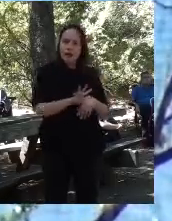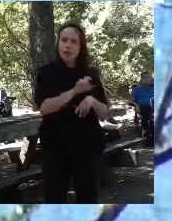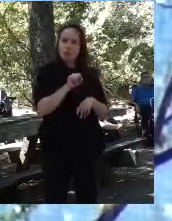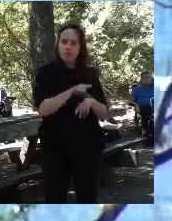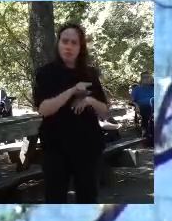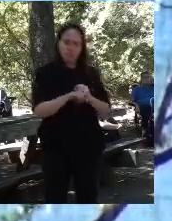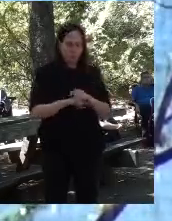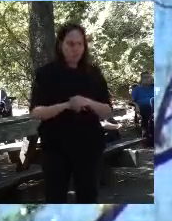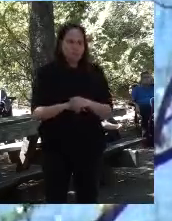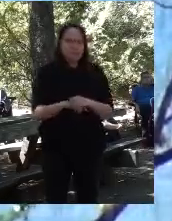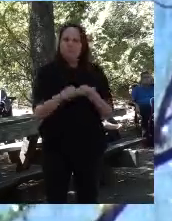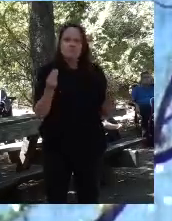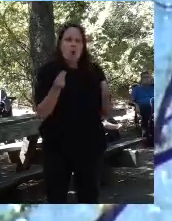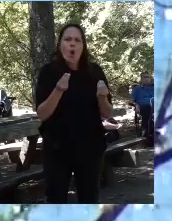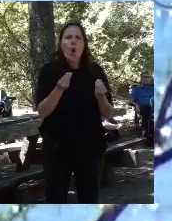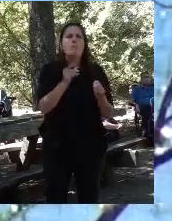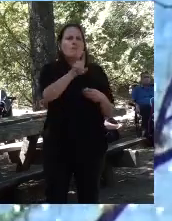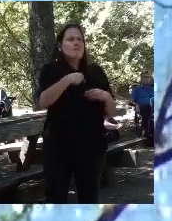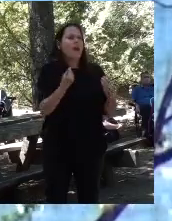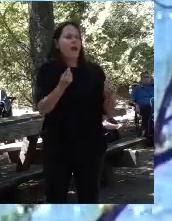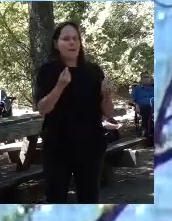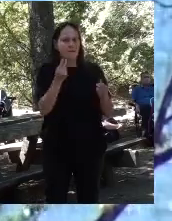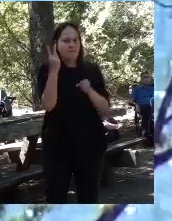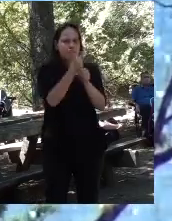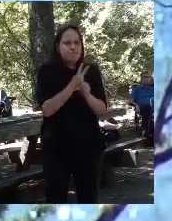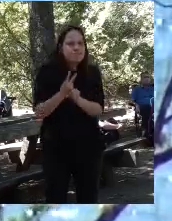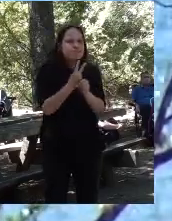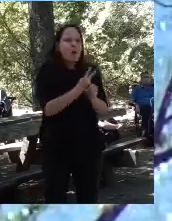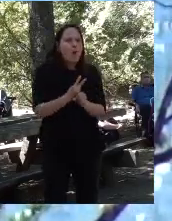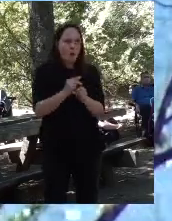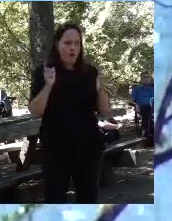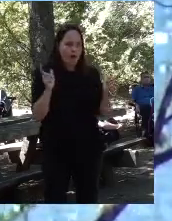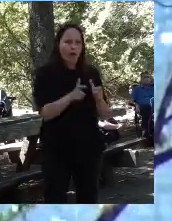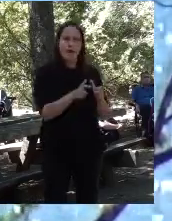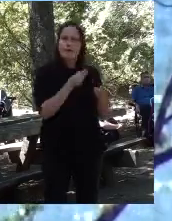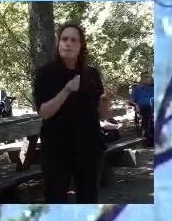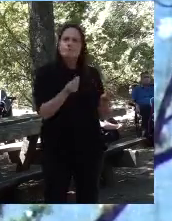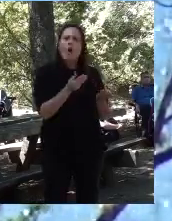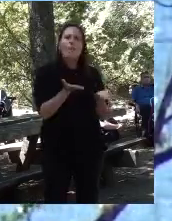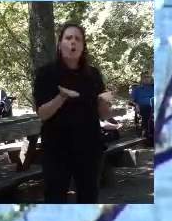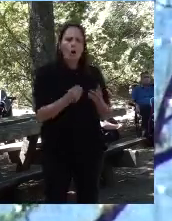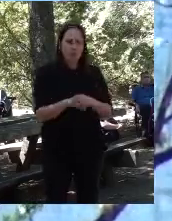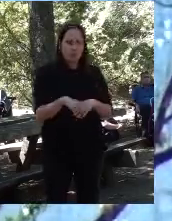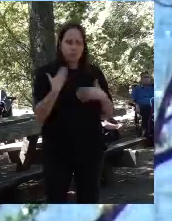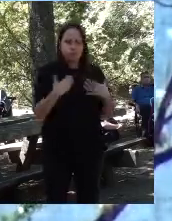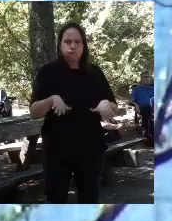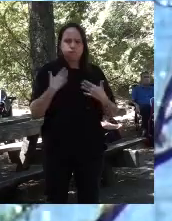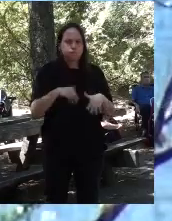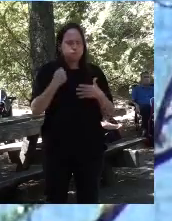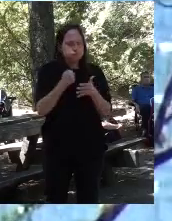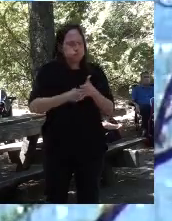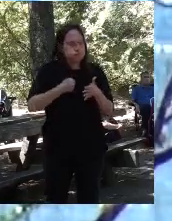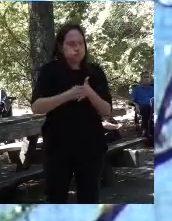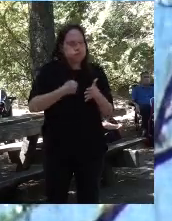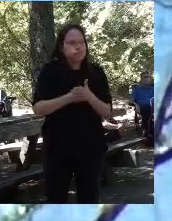Ahora, ¿cómo es esto de establecer áreas marinas protegidas en la Antártida? Es una tarea ardua, muy